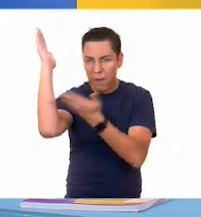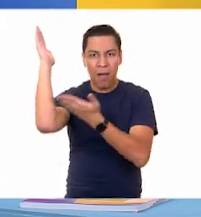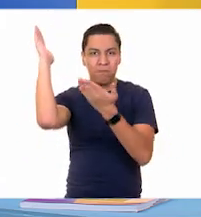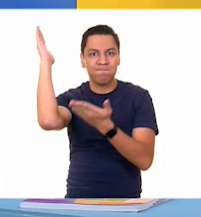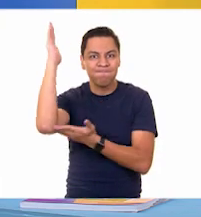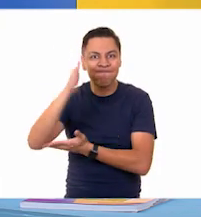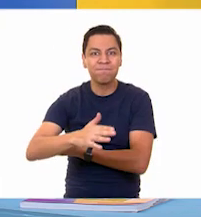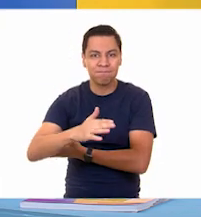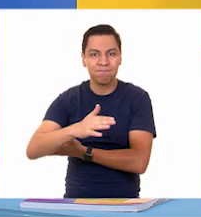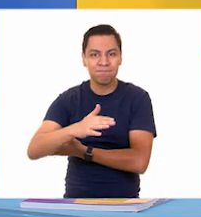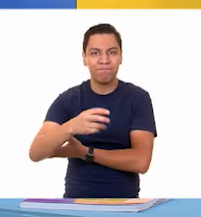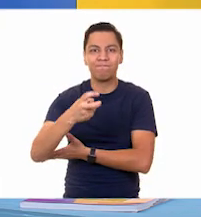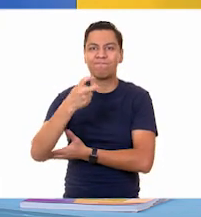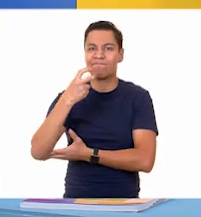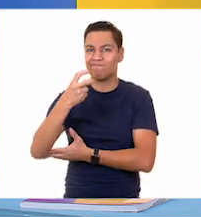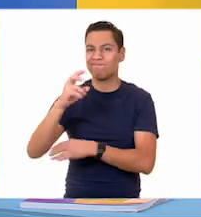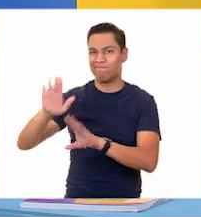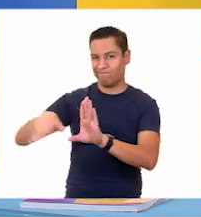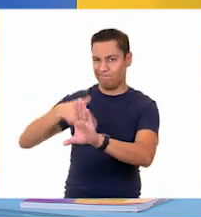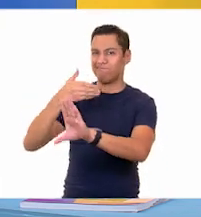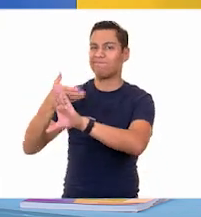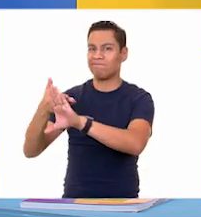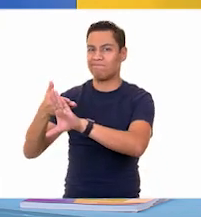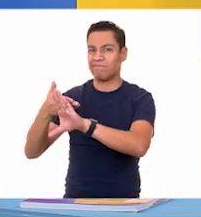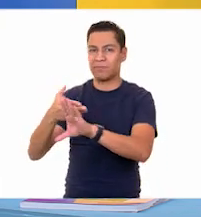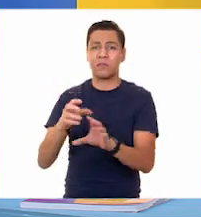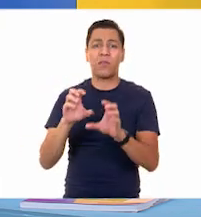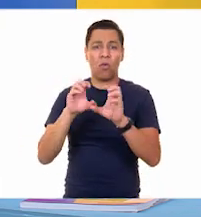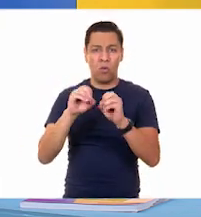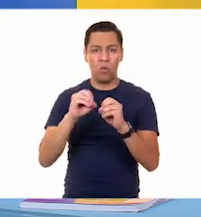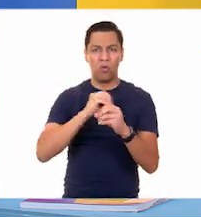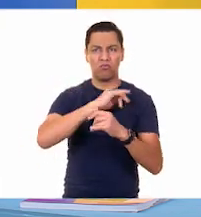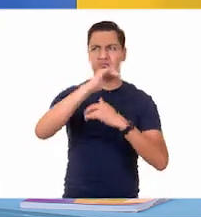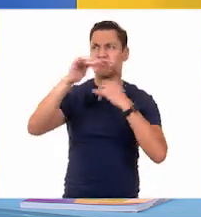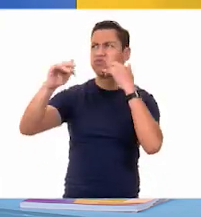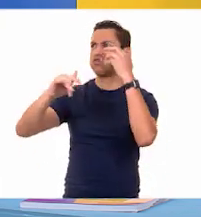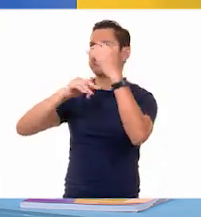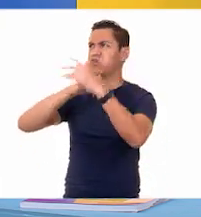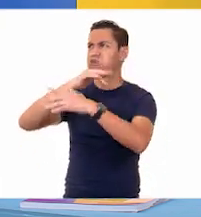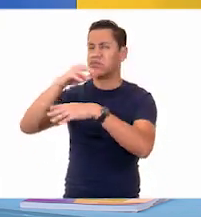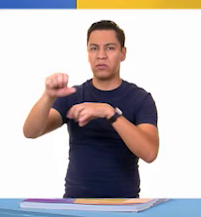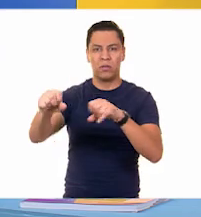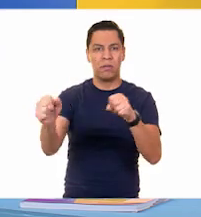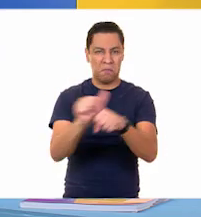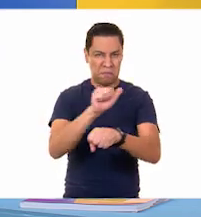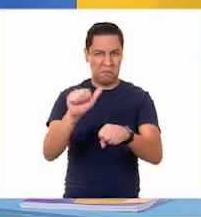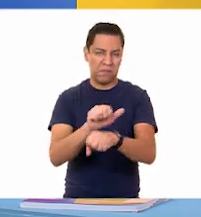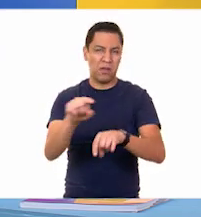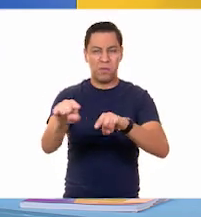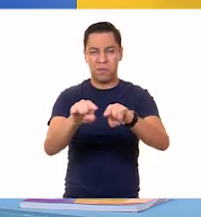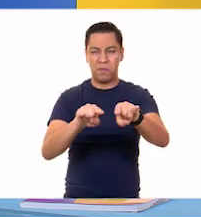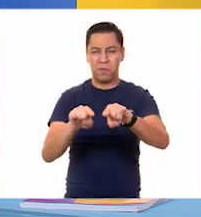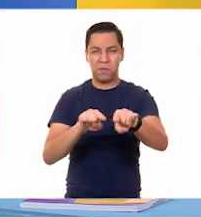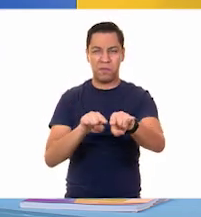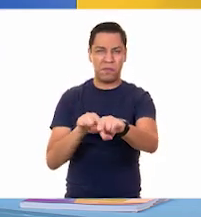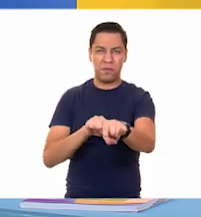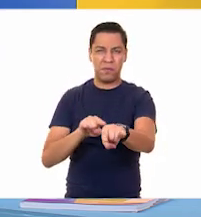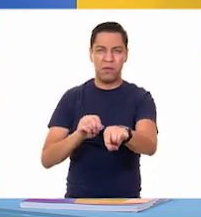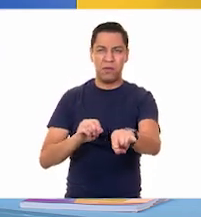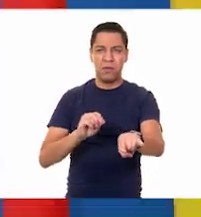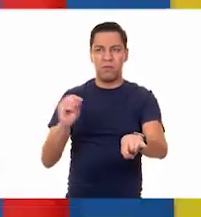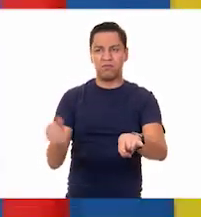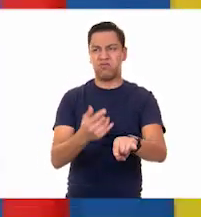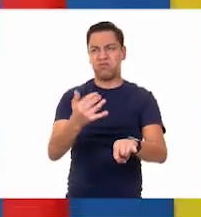volcán Iztaccíhuatl. También las emisiones de gases contaminantes que fueron alterando el equilibrio climático de esa